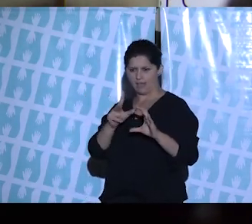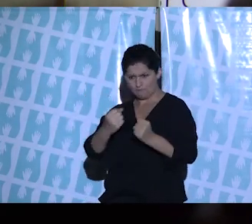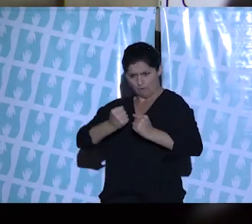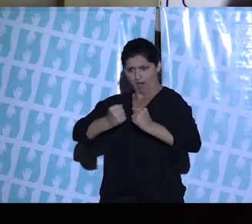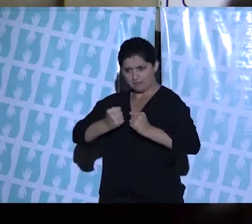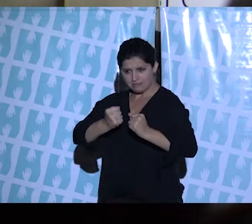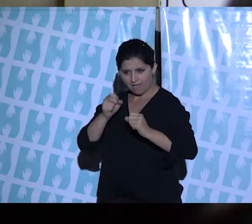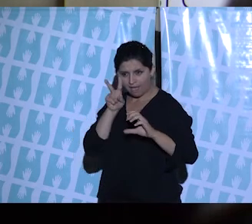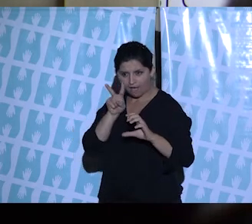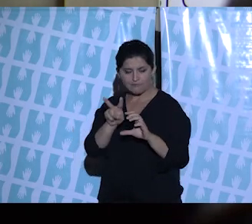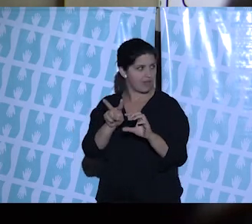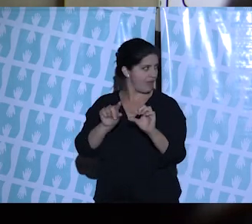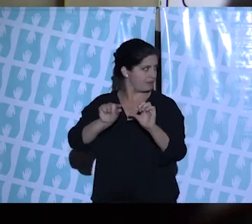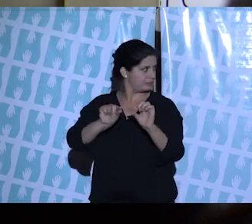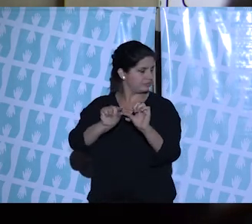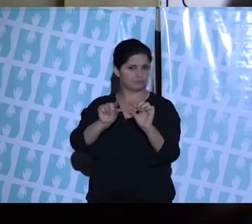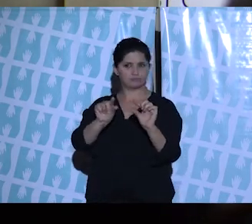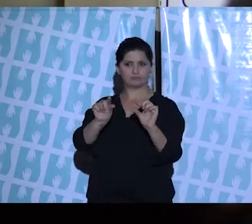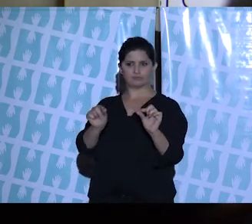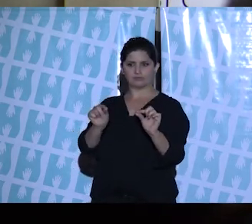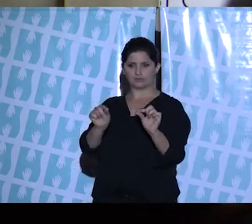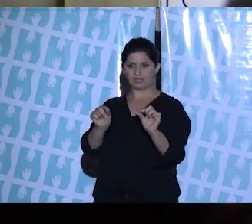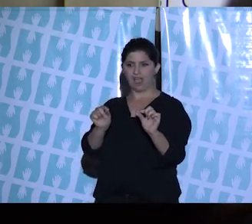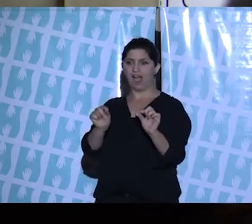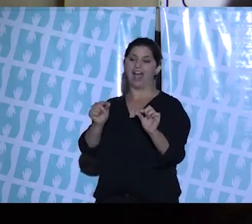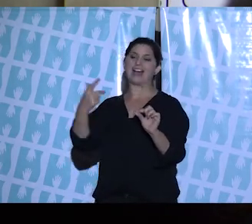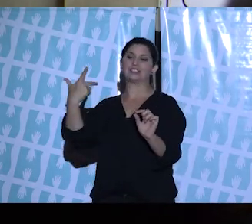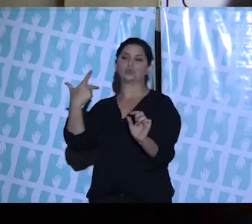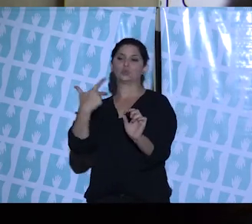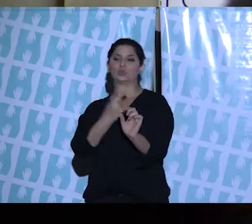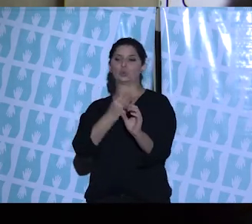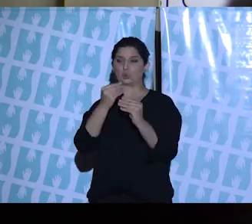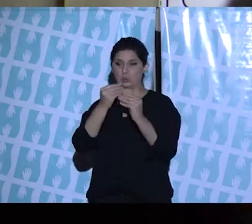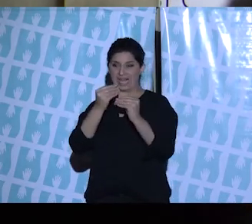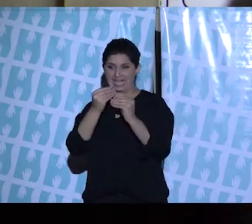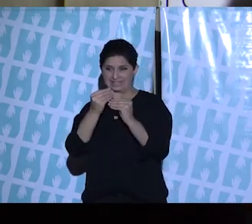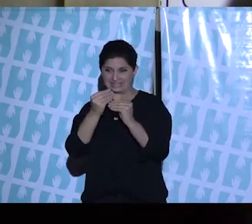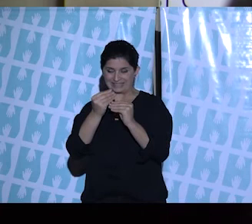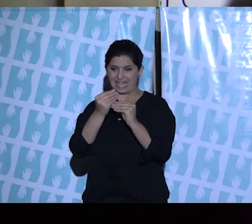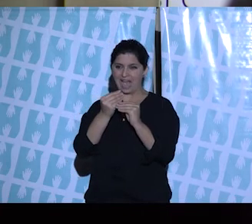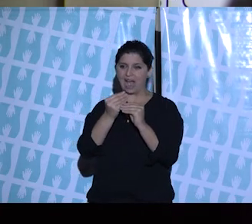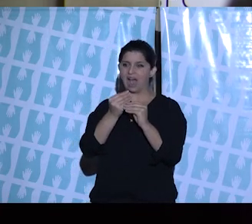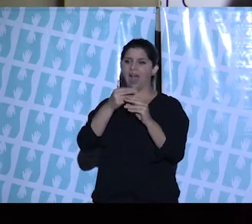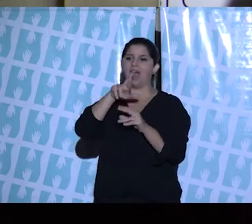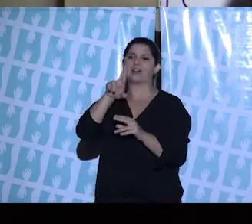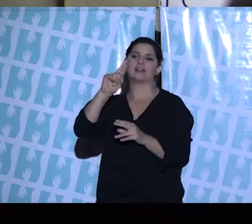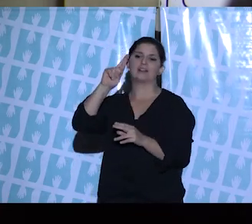intensa con la marcación de una sustancia radiactiva. Y es la zona donde hay dopamina.